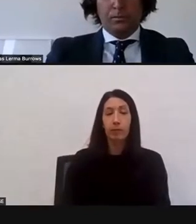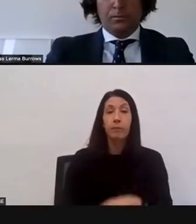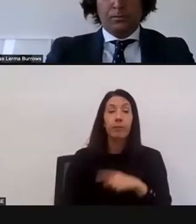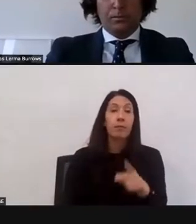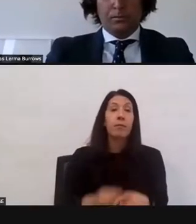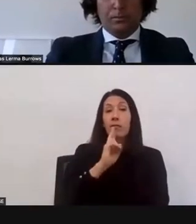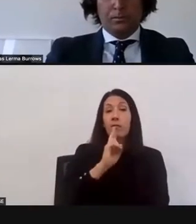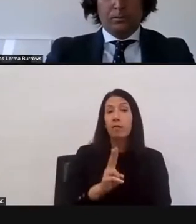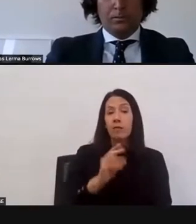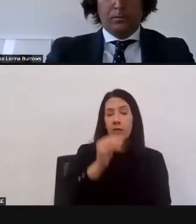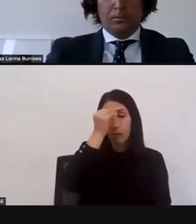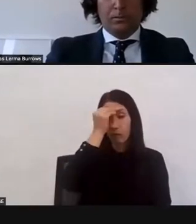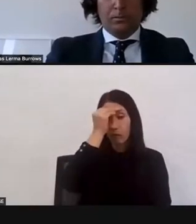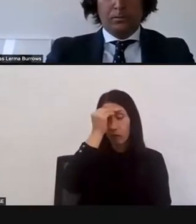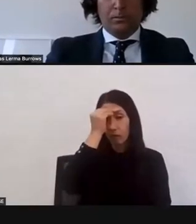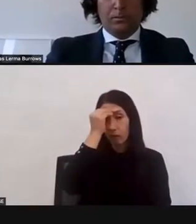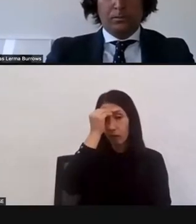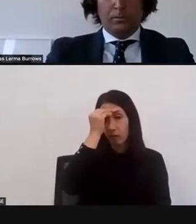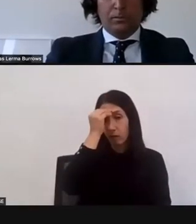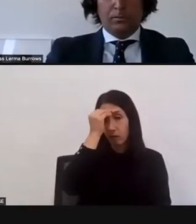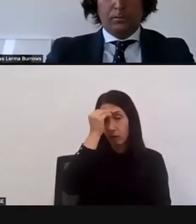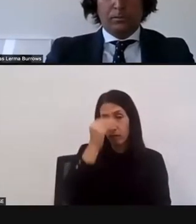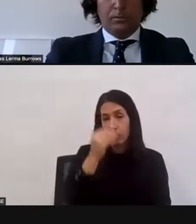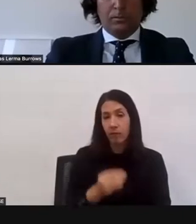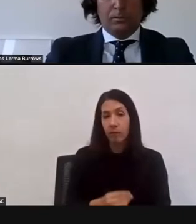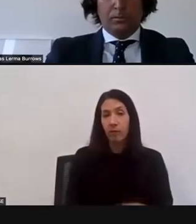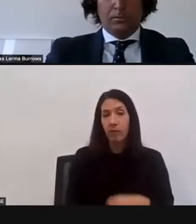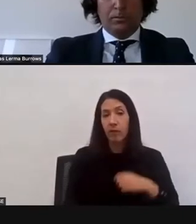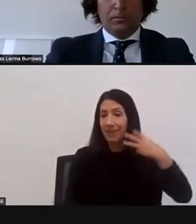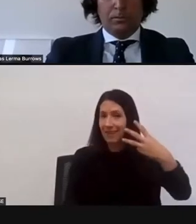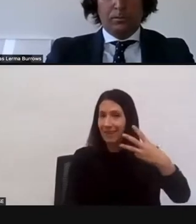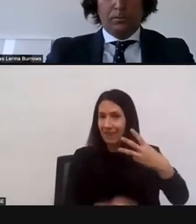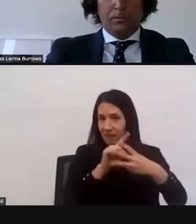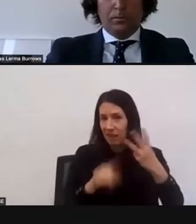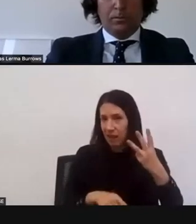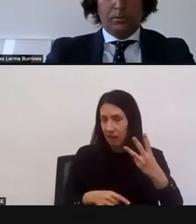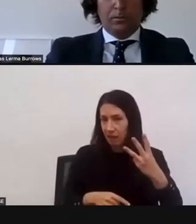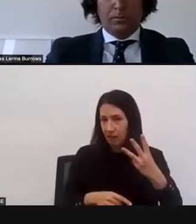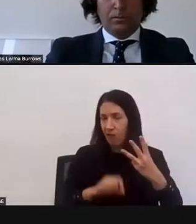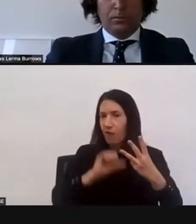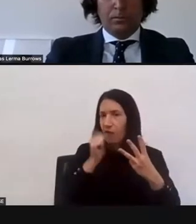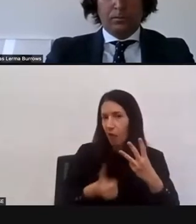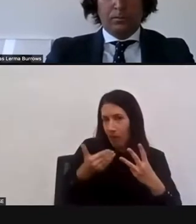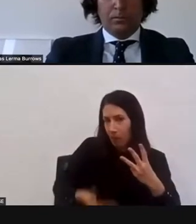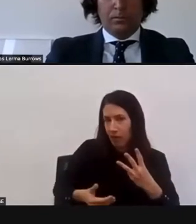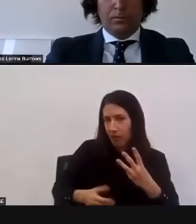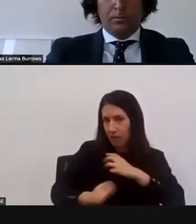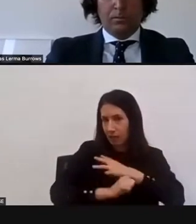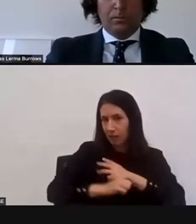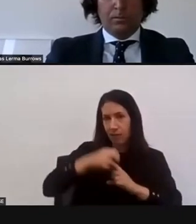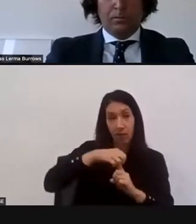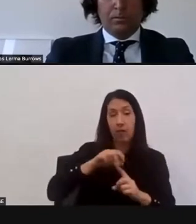Yo creo que hay tres claves y no voy a ser original, ¿no? Pero sí tener en cuenta